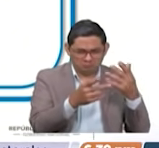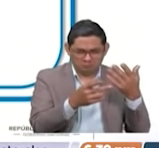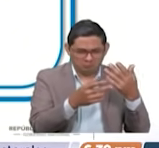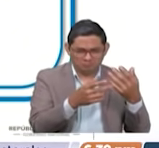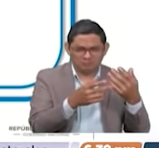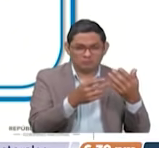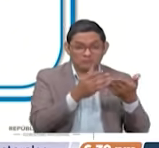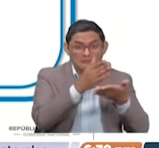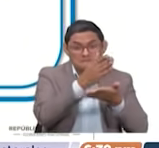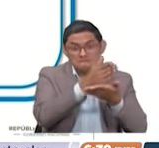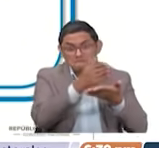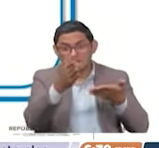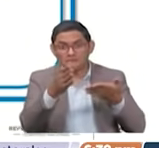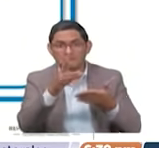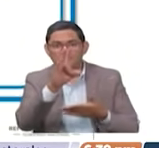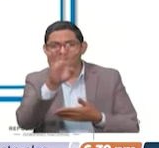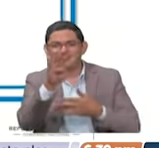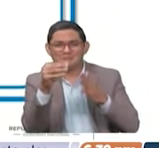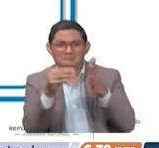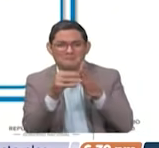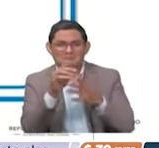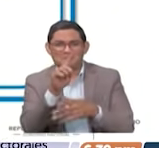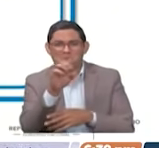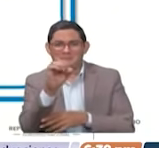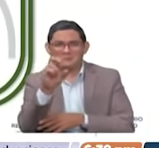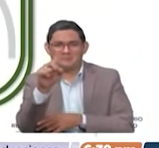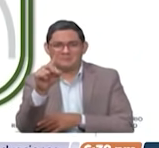dosis por cada 100.000 habitantes